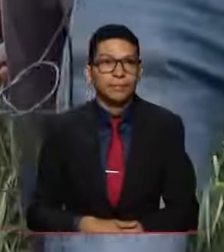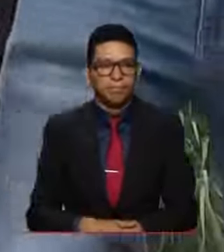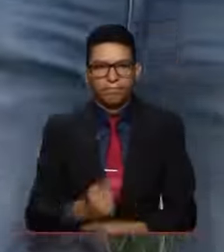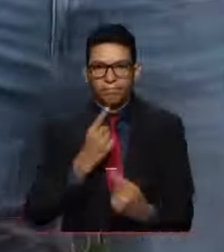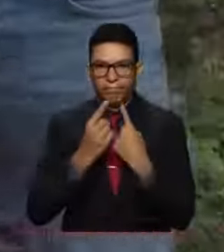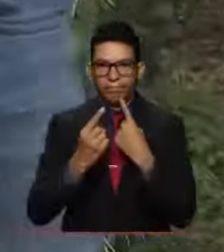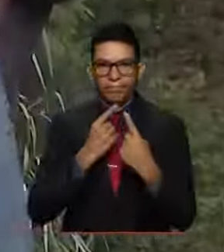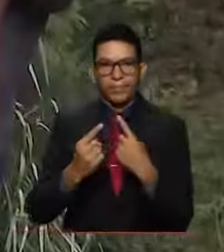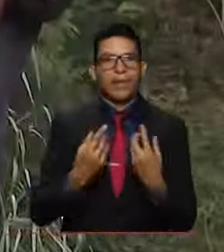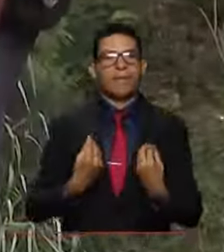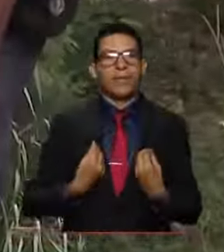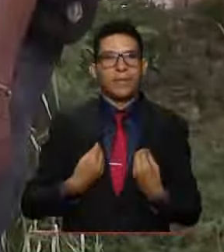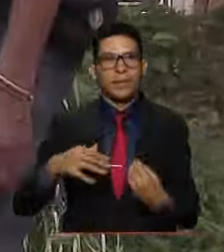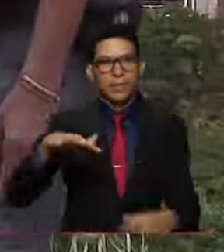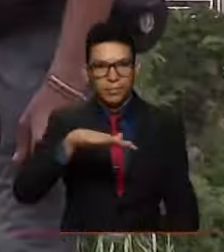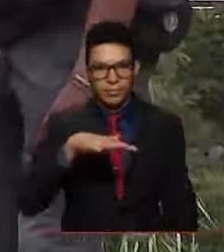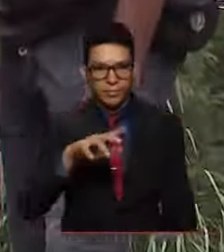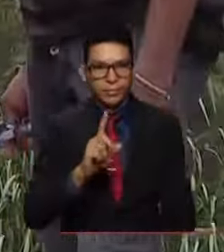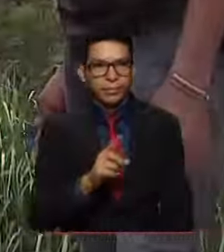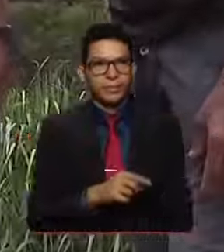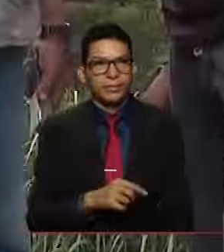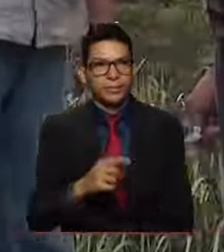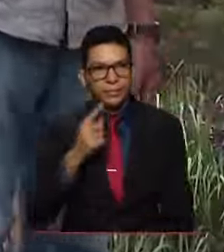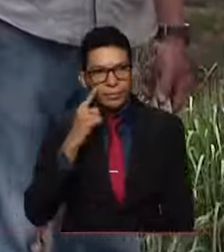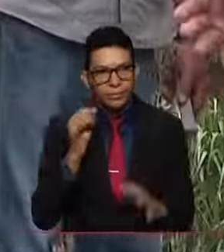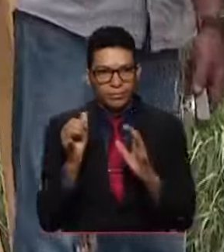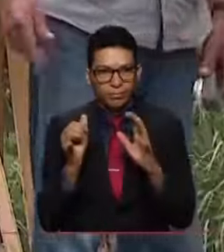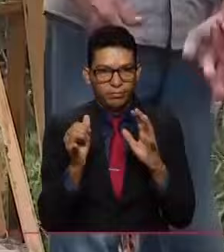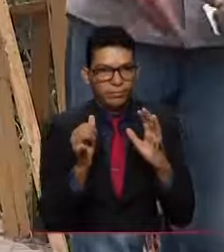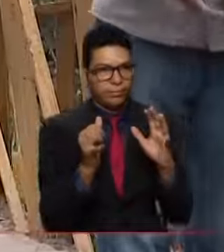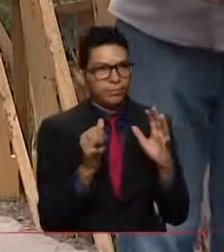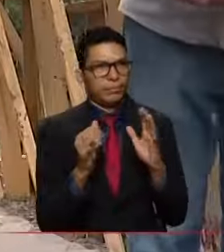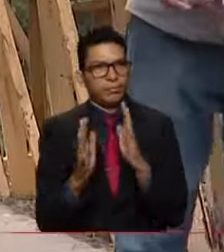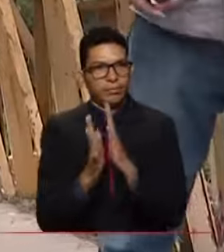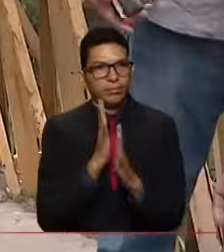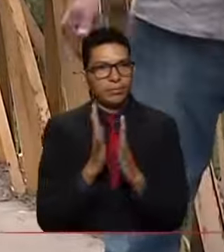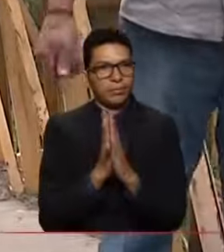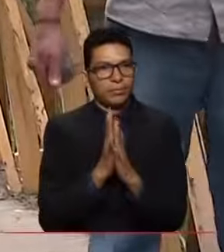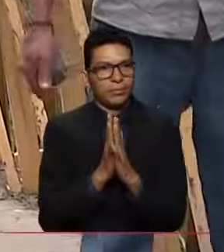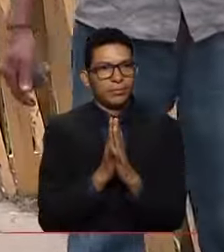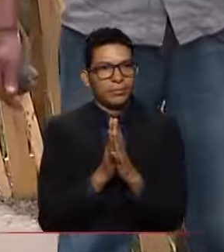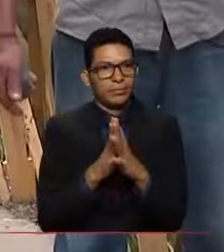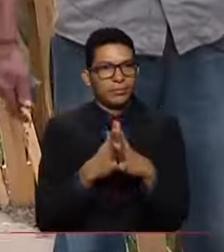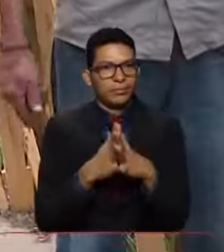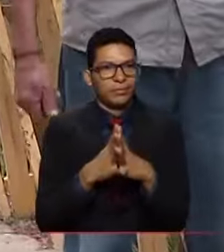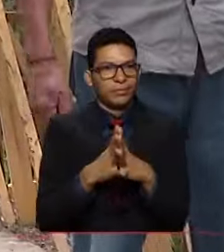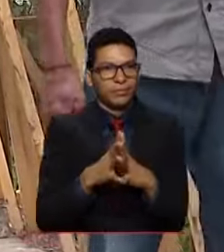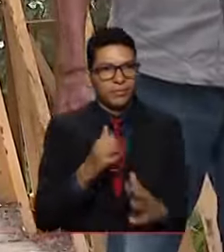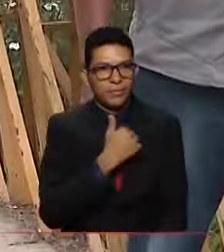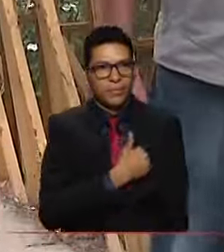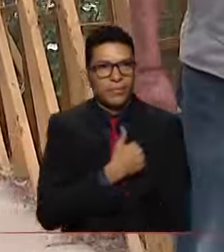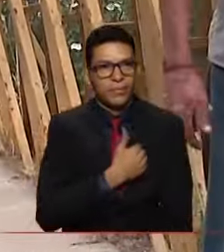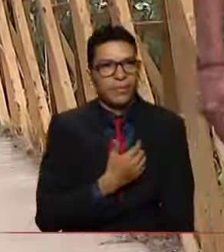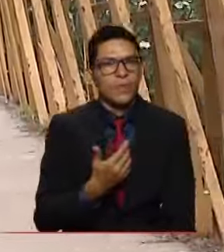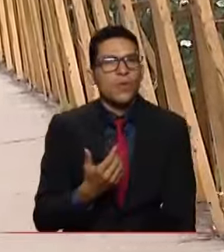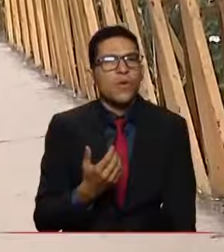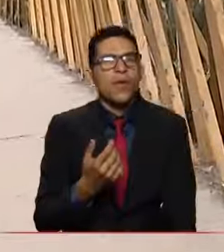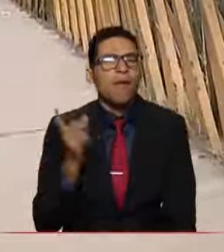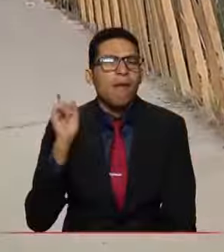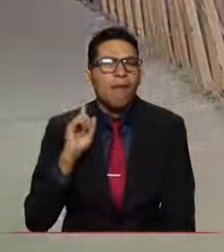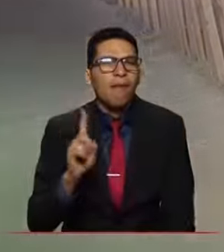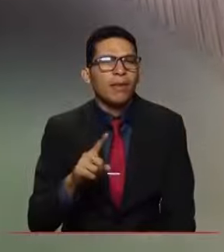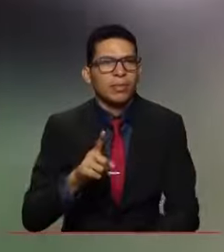hablar también con más habitantes del sector, acompáñenme por acá. Para que usted nos cuente un poco, acompáñeme por favor, ¿cuánto